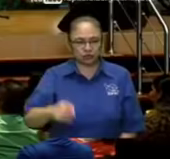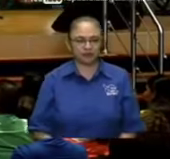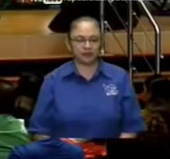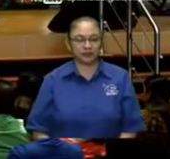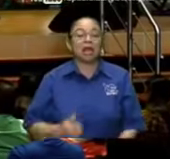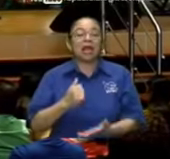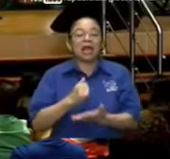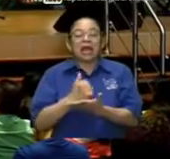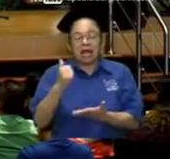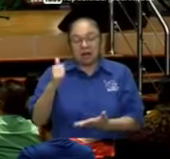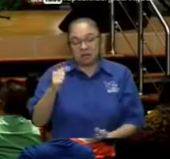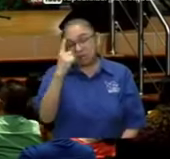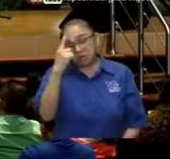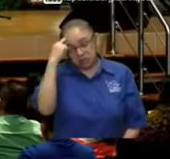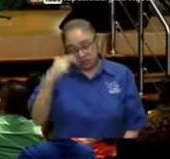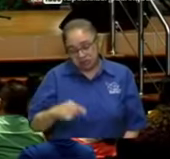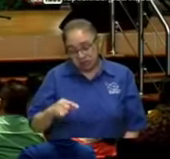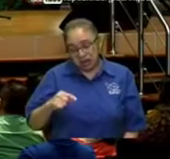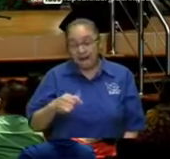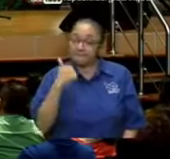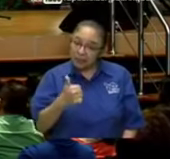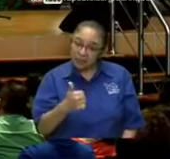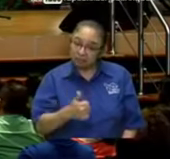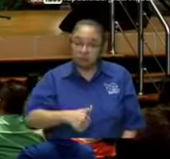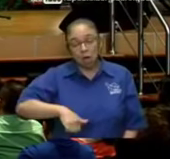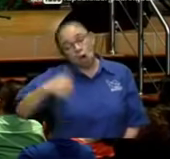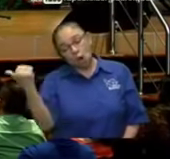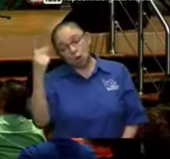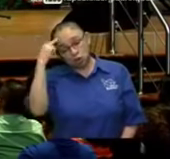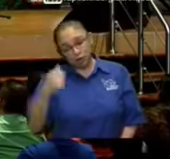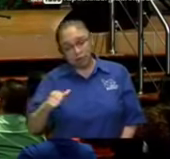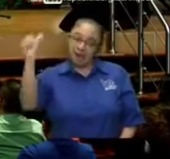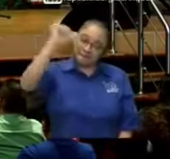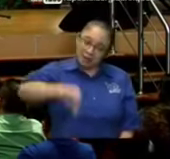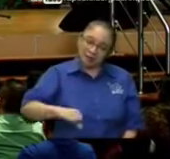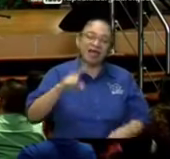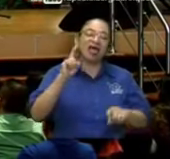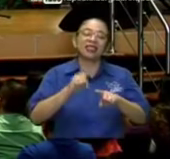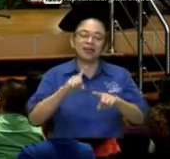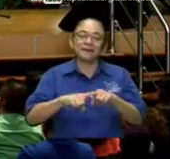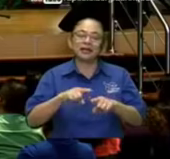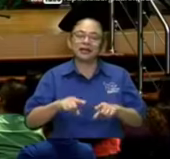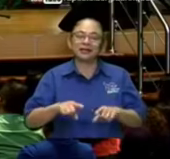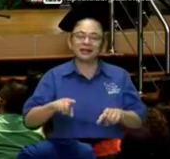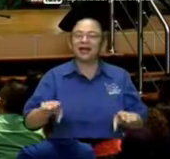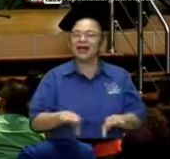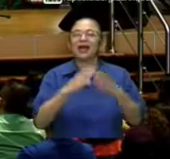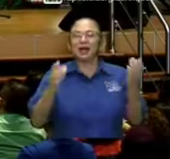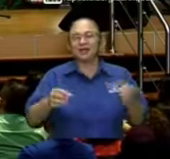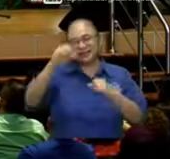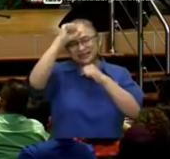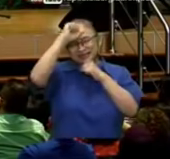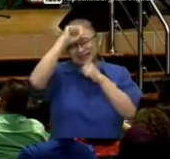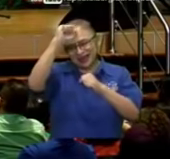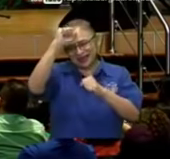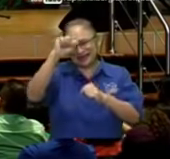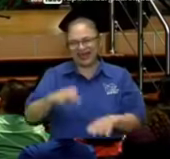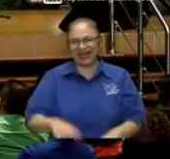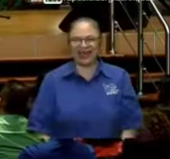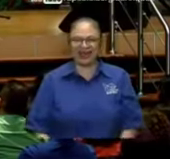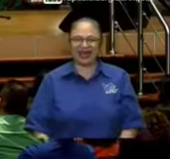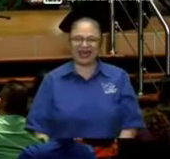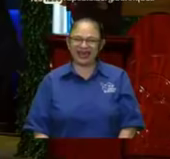triste. Depende cómo esté la luna. Así está él, hermano. Acaba de haber una cuestión lunar,